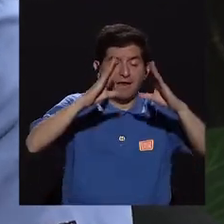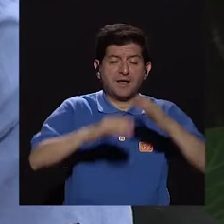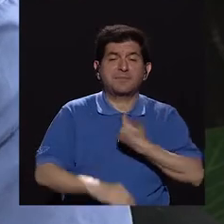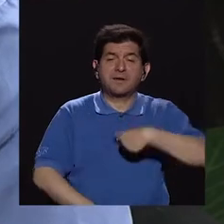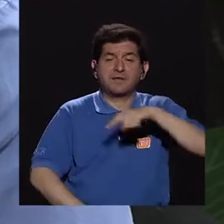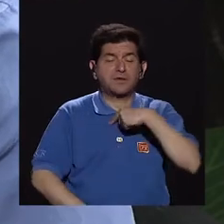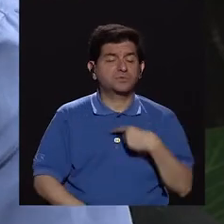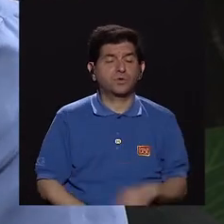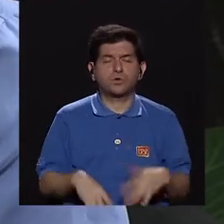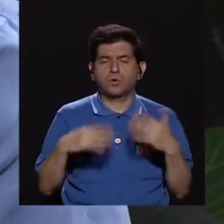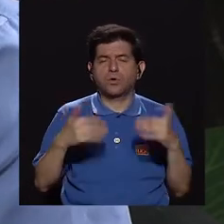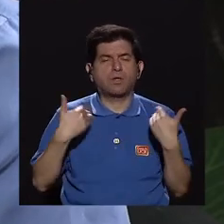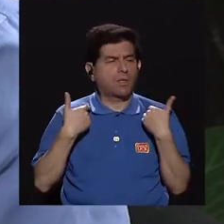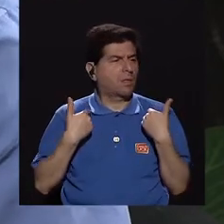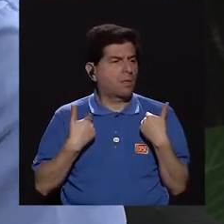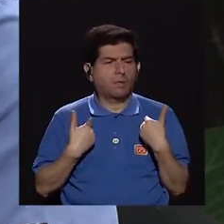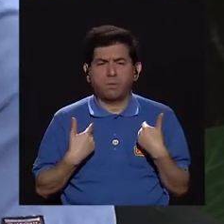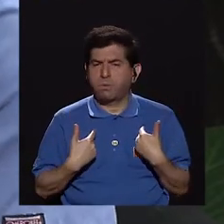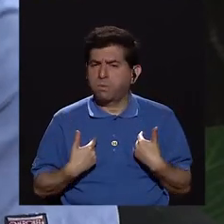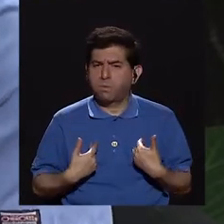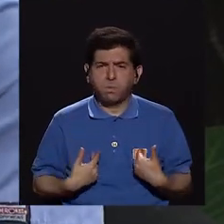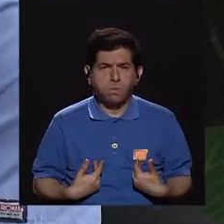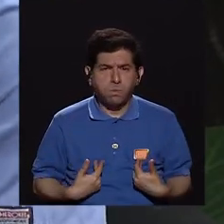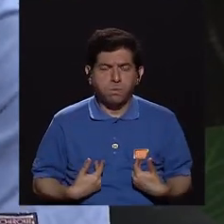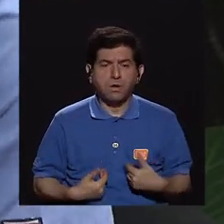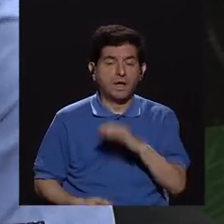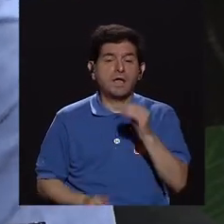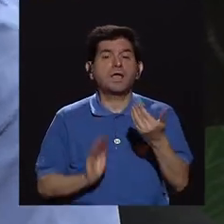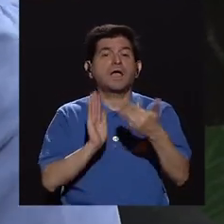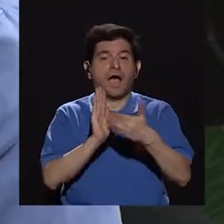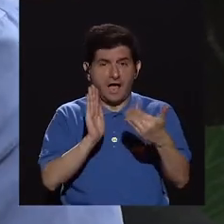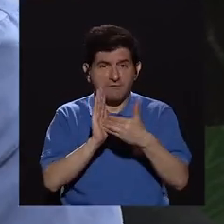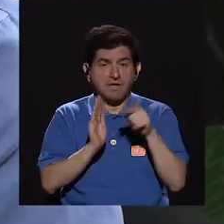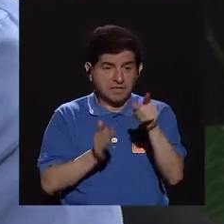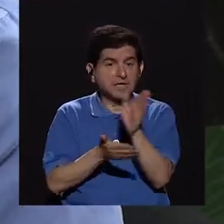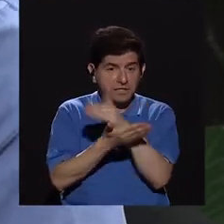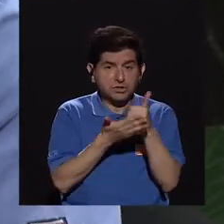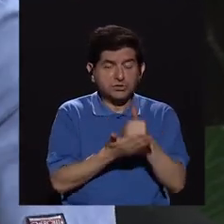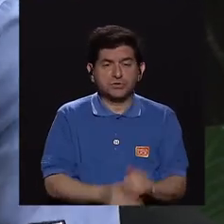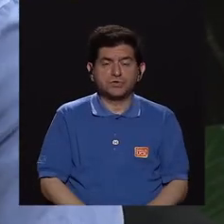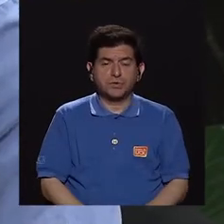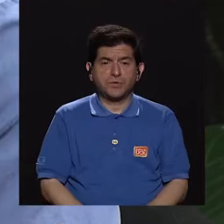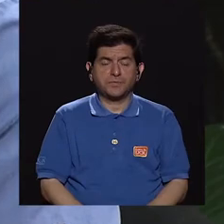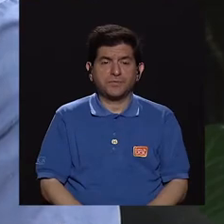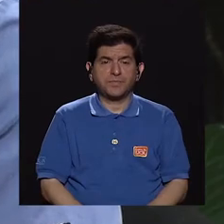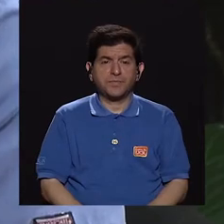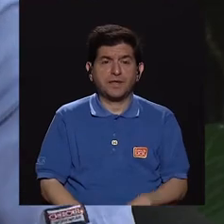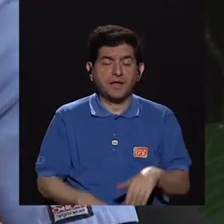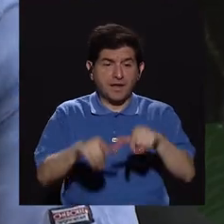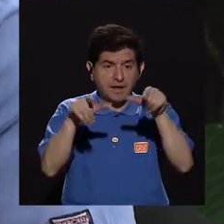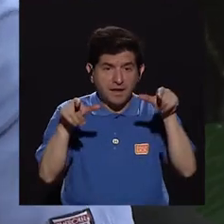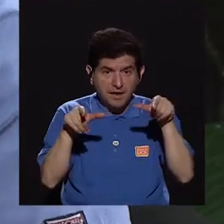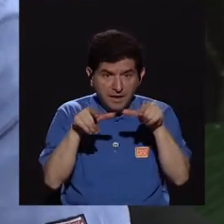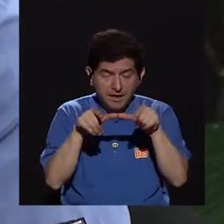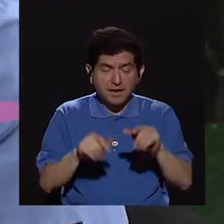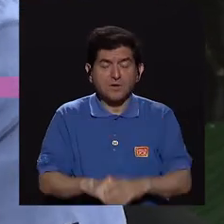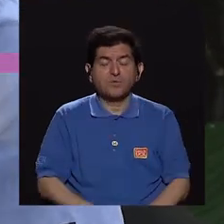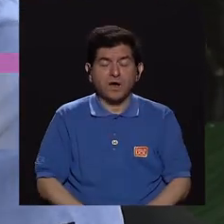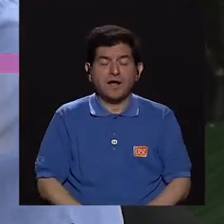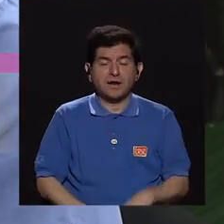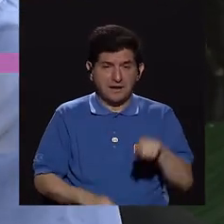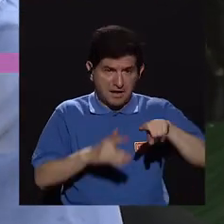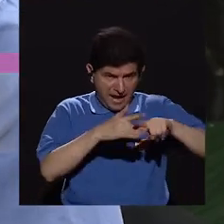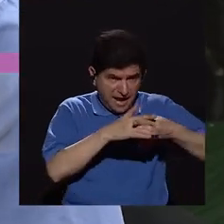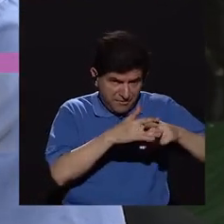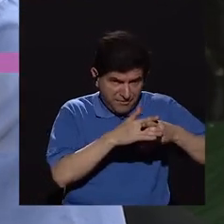mañana amanezcamos sumamente fatigados y además que hayan lesiones en ese tejido. La integridad del tejido, en lugar de repararse durante